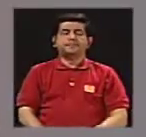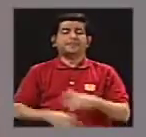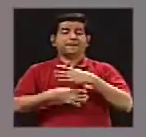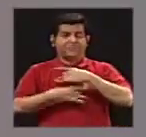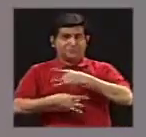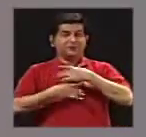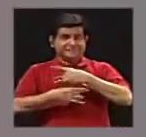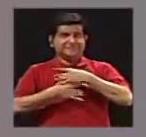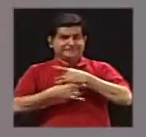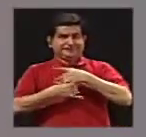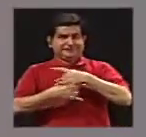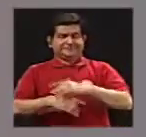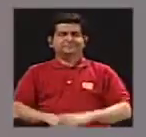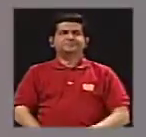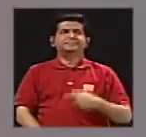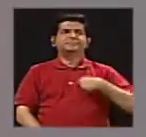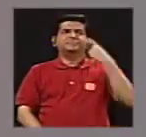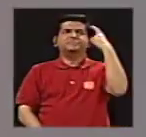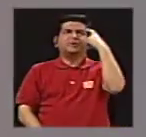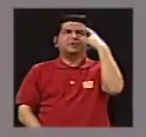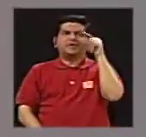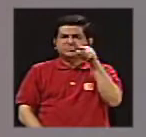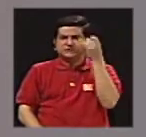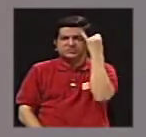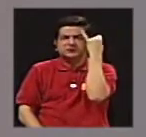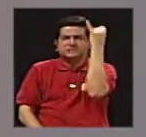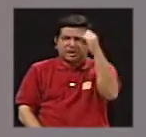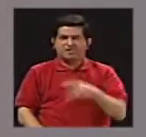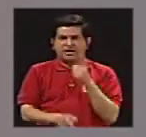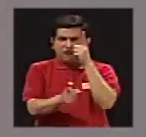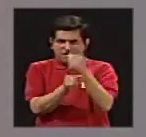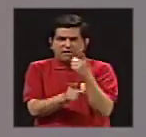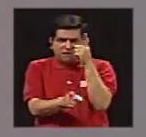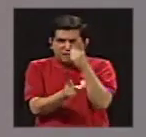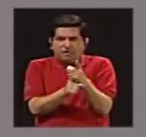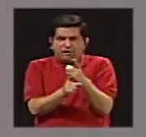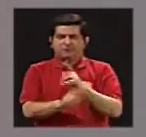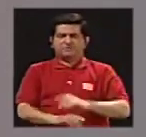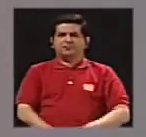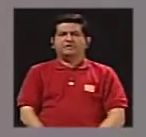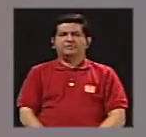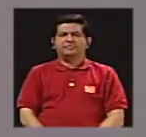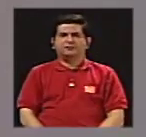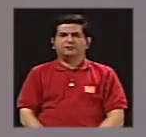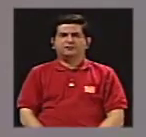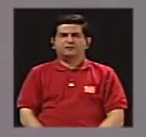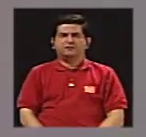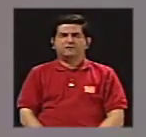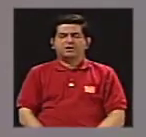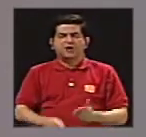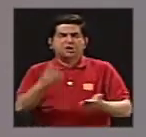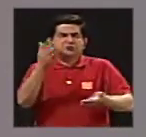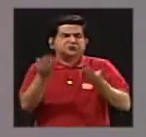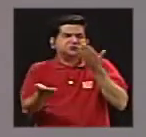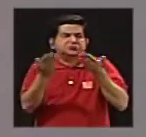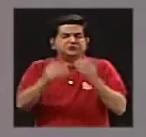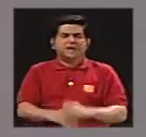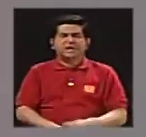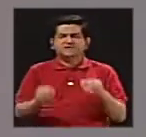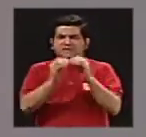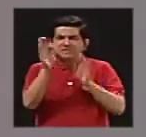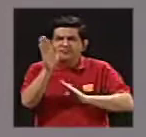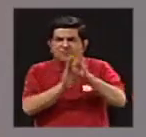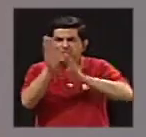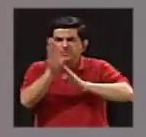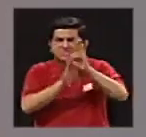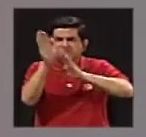interesante eh pienso que esas ideas que efectivamente están y con mayor digamos desarrollo